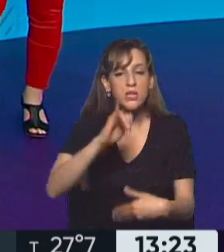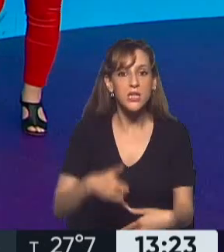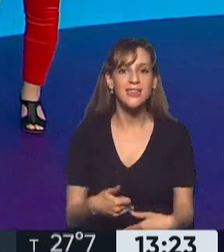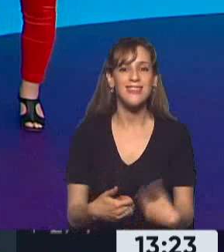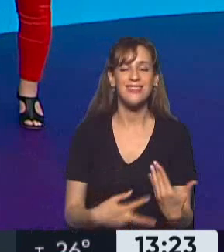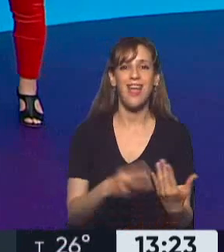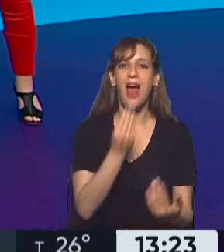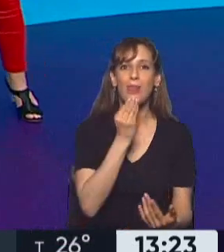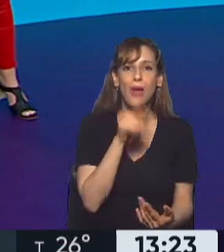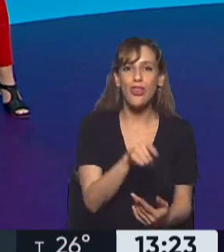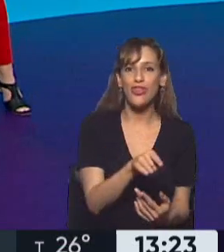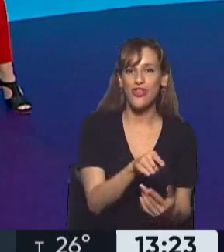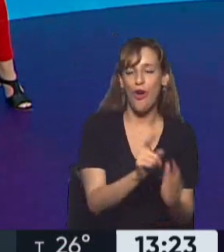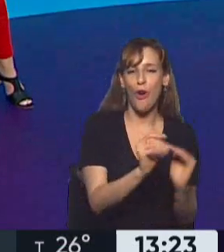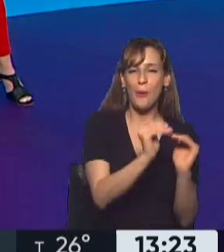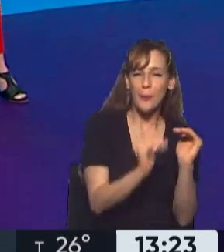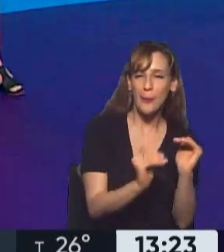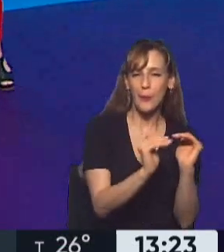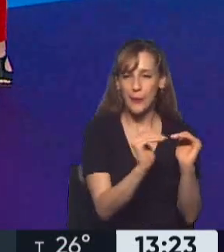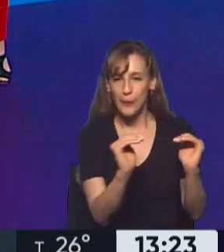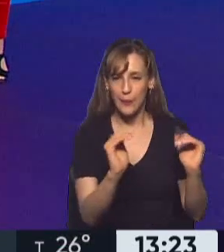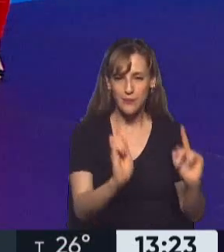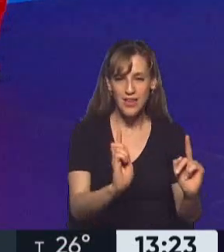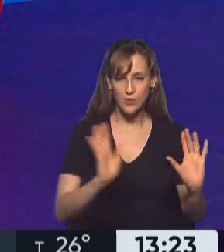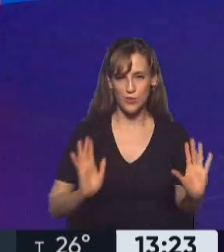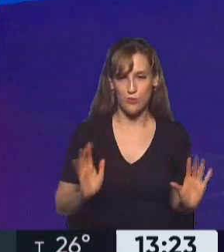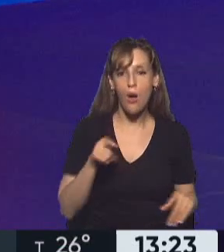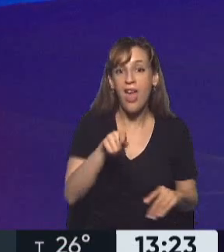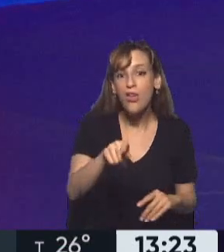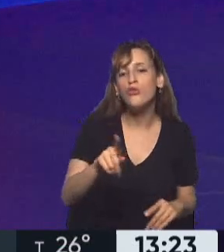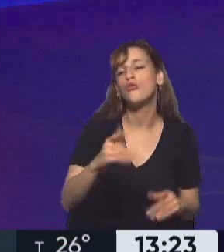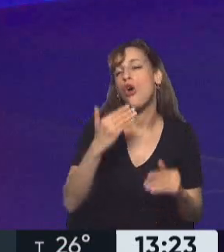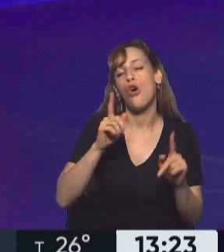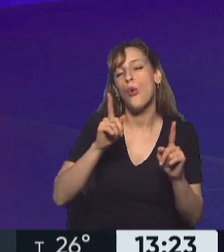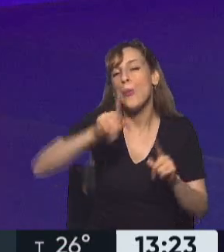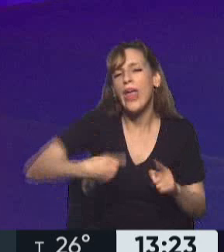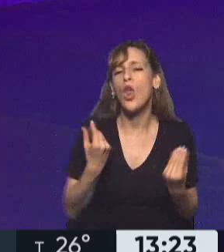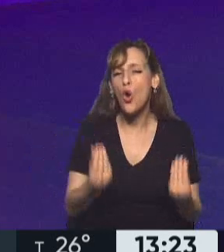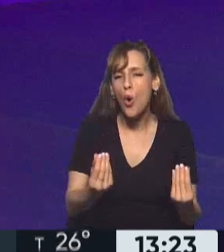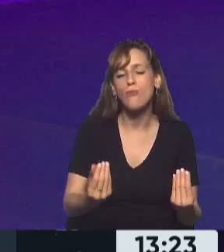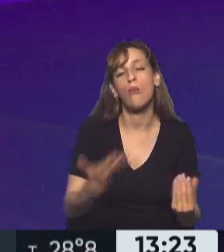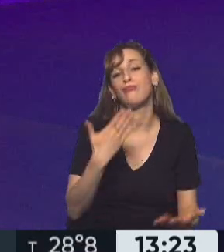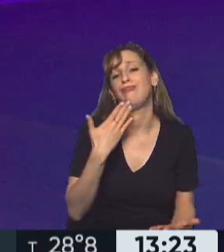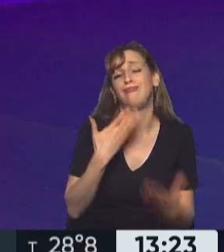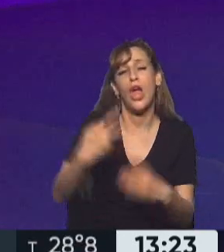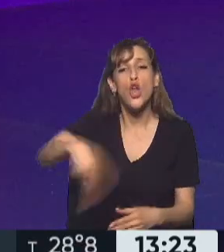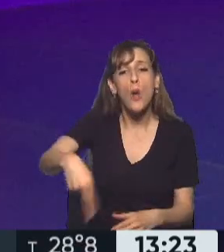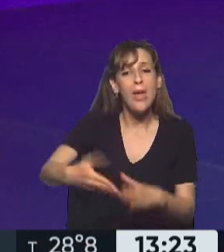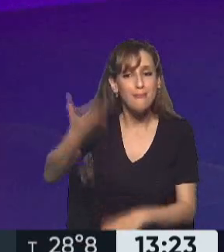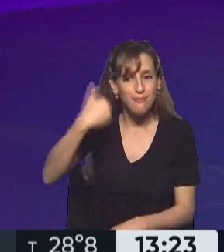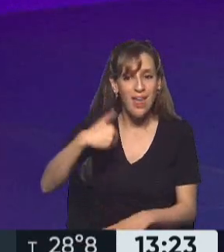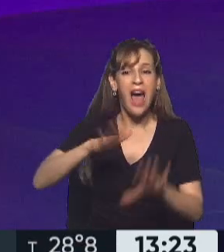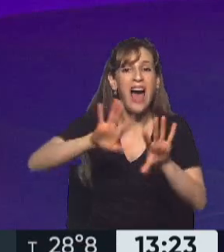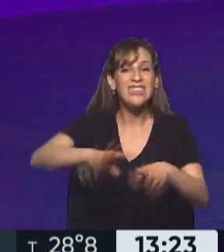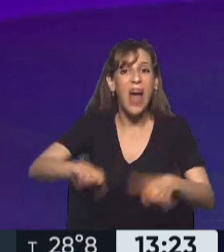promedio. Y esto ocurre a pesar de un fuerte aumento de la carne en noviembre, que fue del 10%. El asado en noviembre